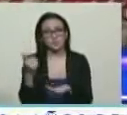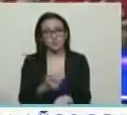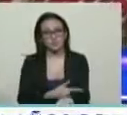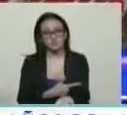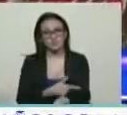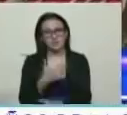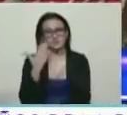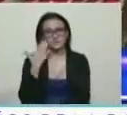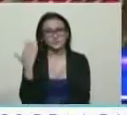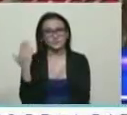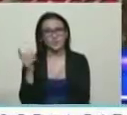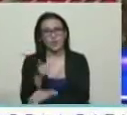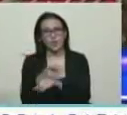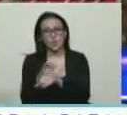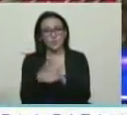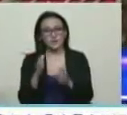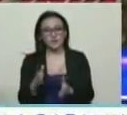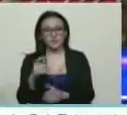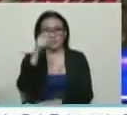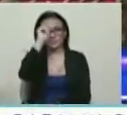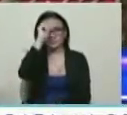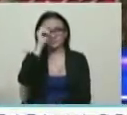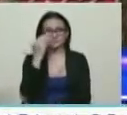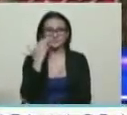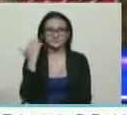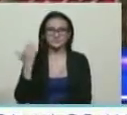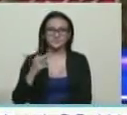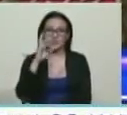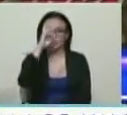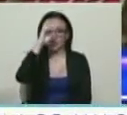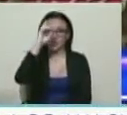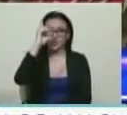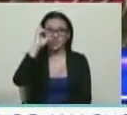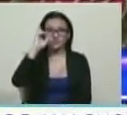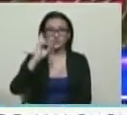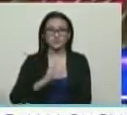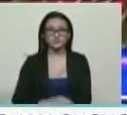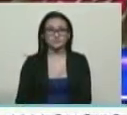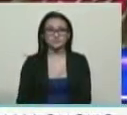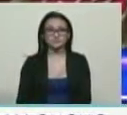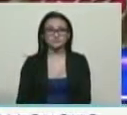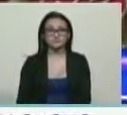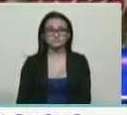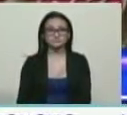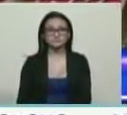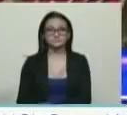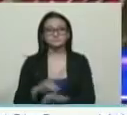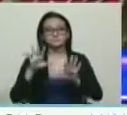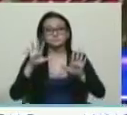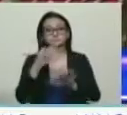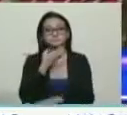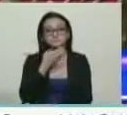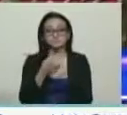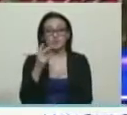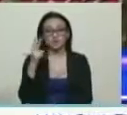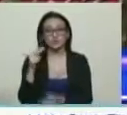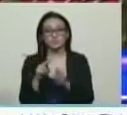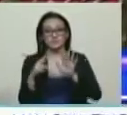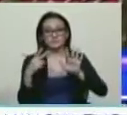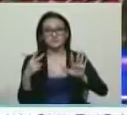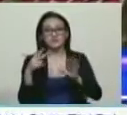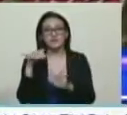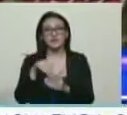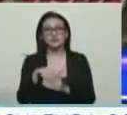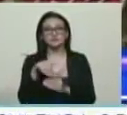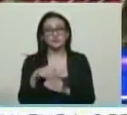gobernador Marcos Torres. Luego, 10 de diciembre de 2017,